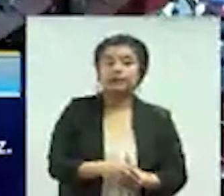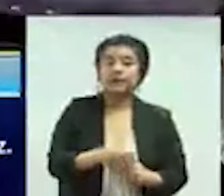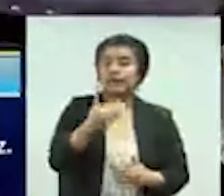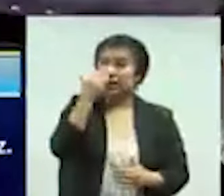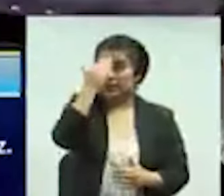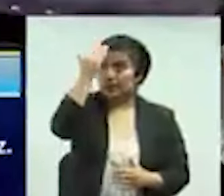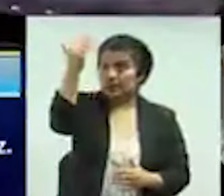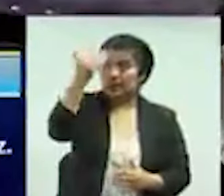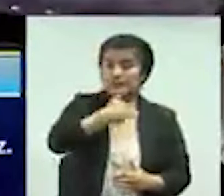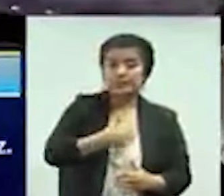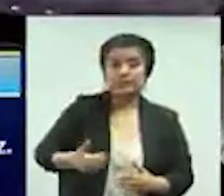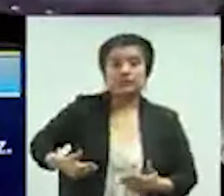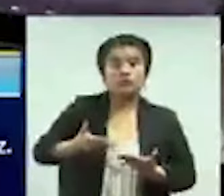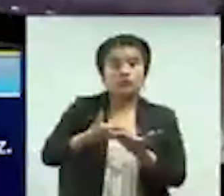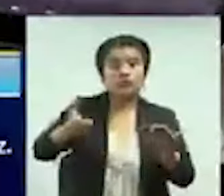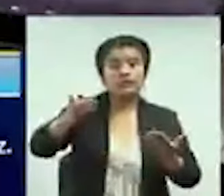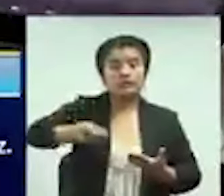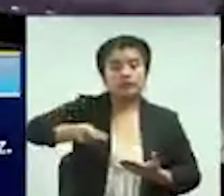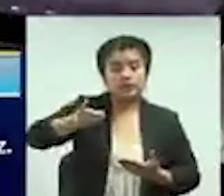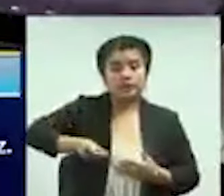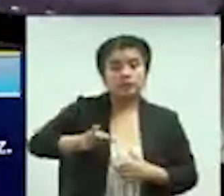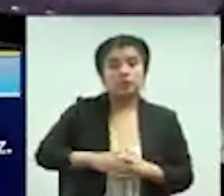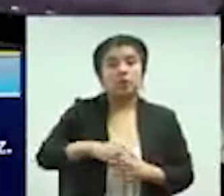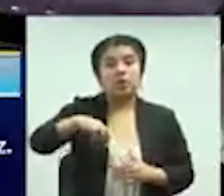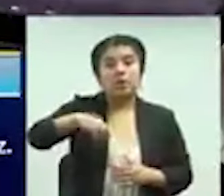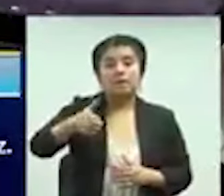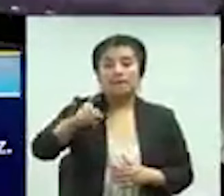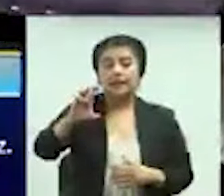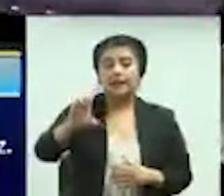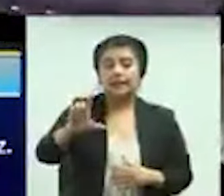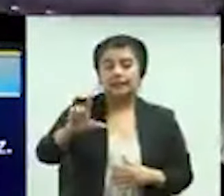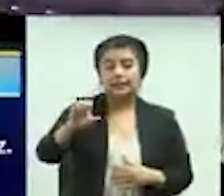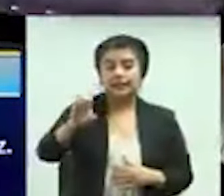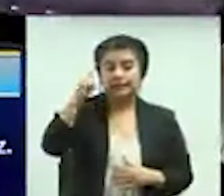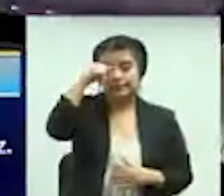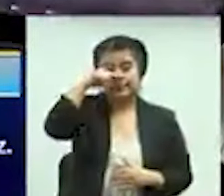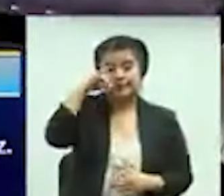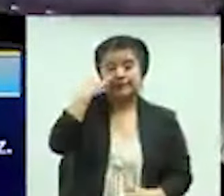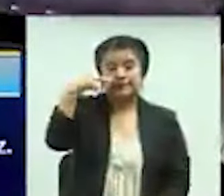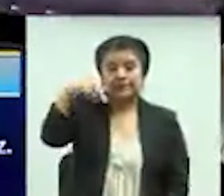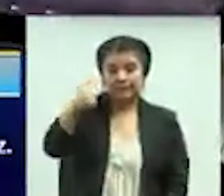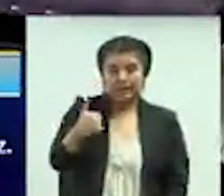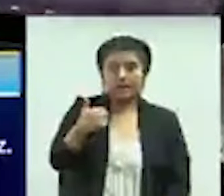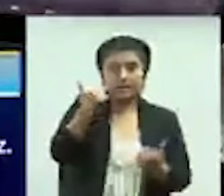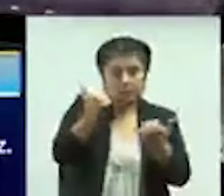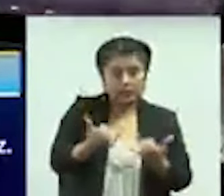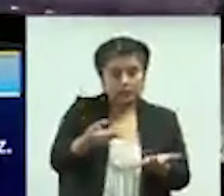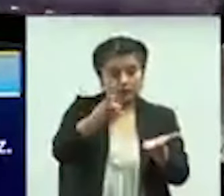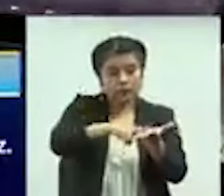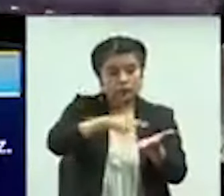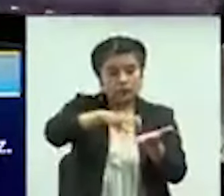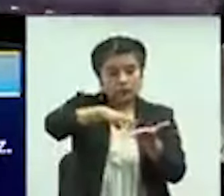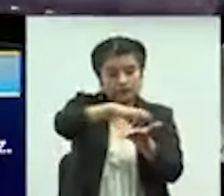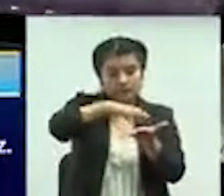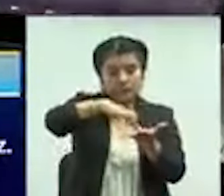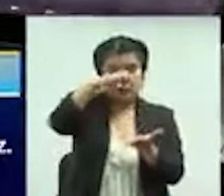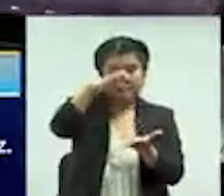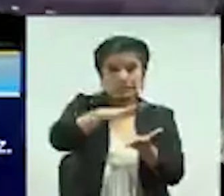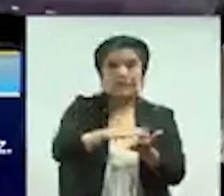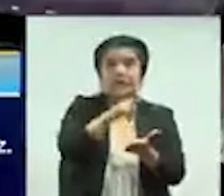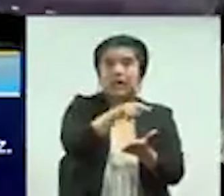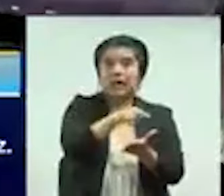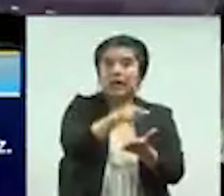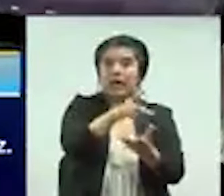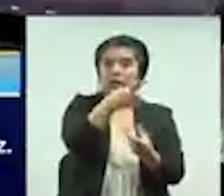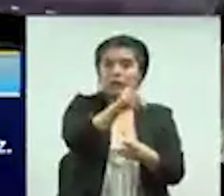Gracias, señor presidente. Honorable pleno, Palestina ya es reconocido como Estado. Debo señalar que la resolución adoptada